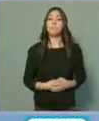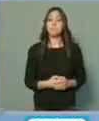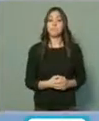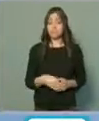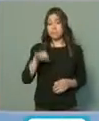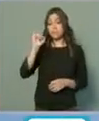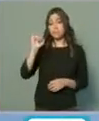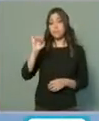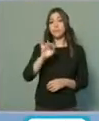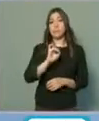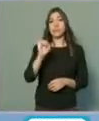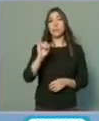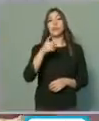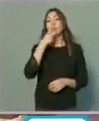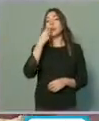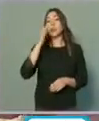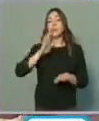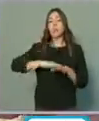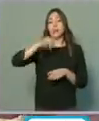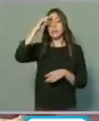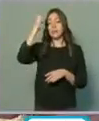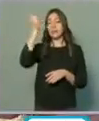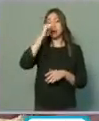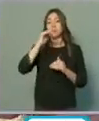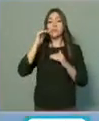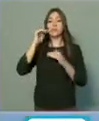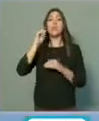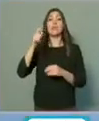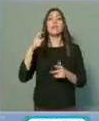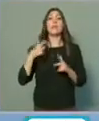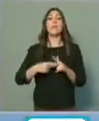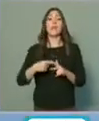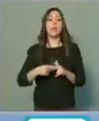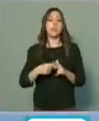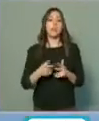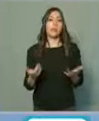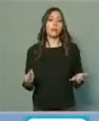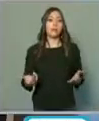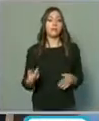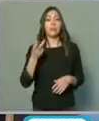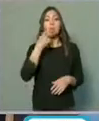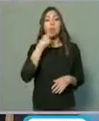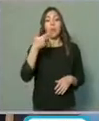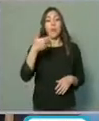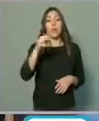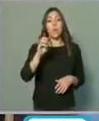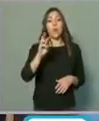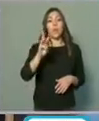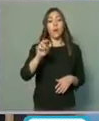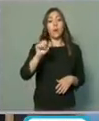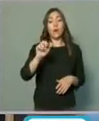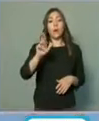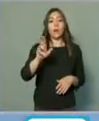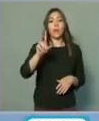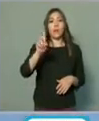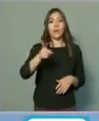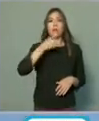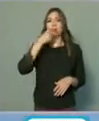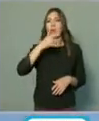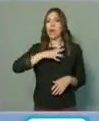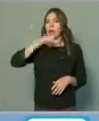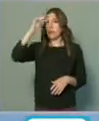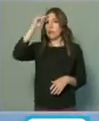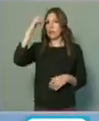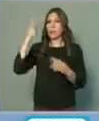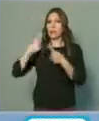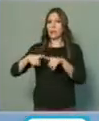que la inteligencia máxima son las matemáticas. Sí. Pero Howard Gardner se dio cuenta que hay inteligencias múltiples. Claro. Entonces, desde